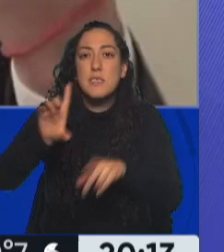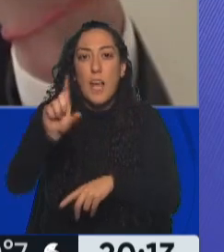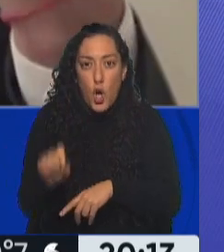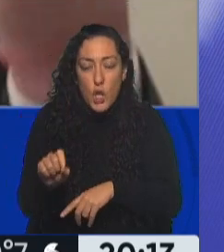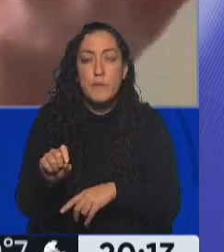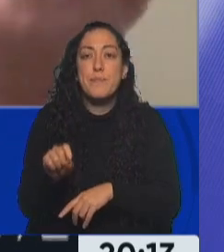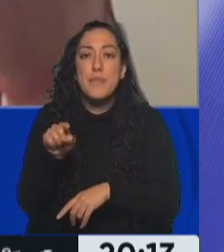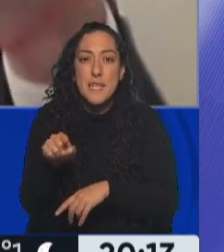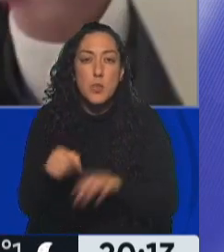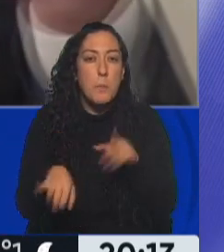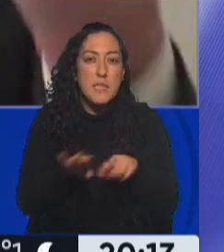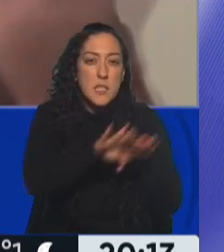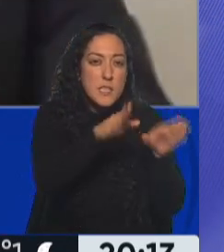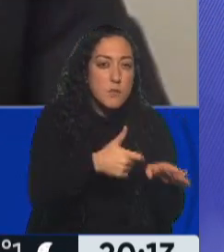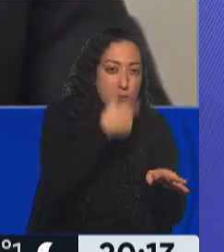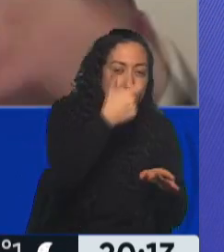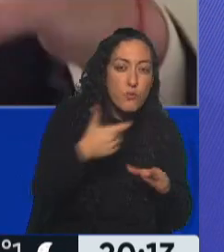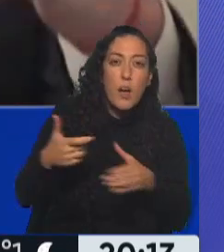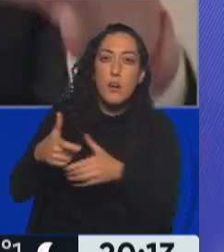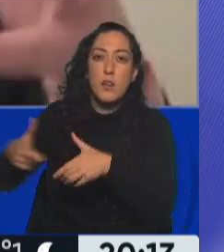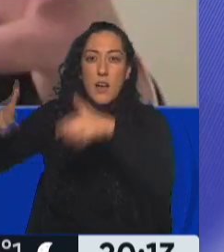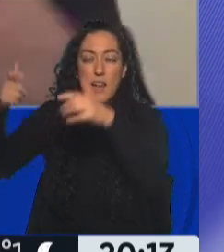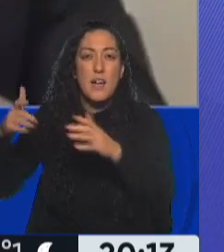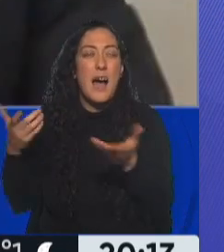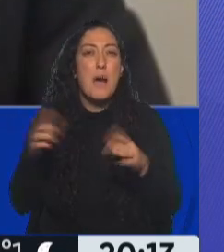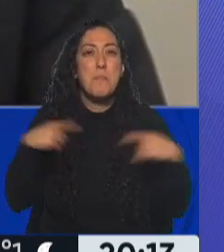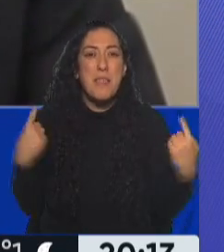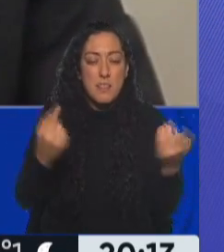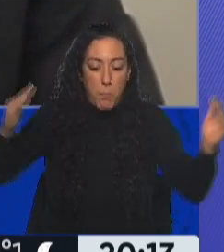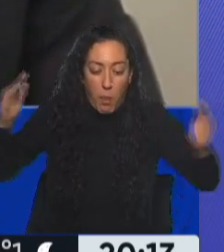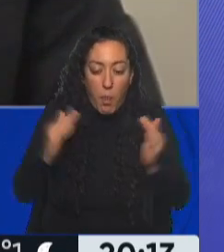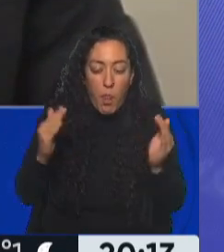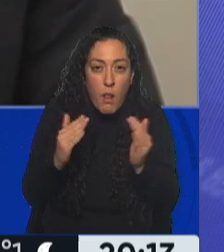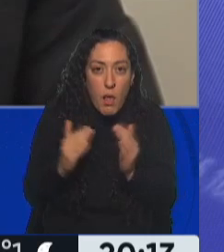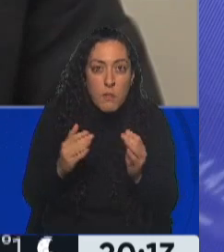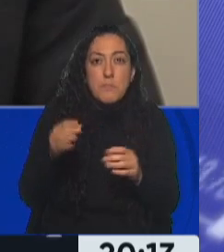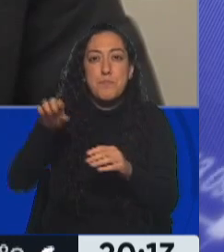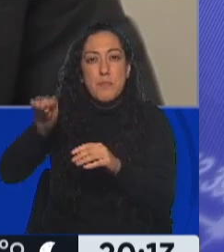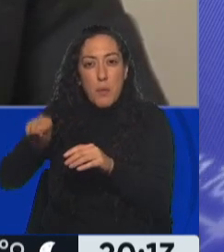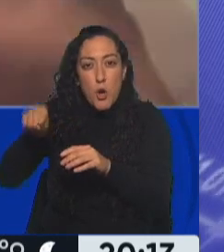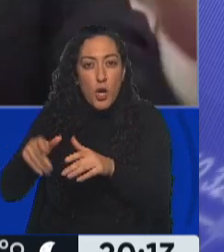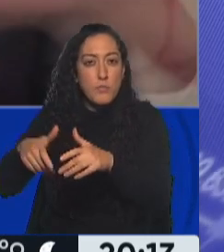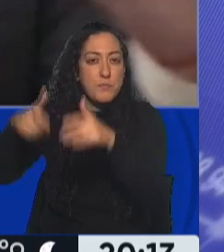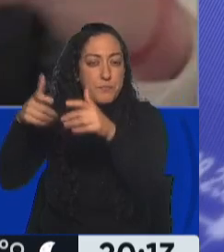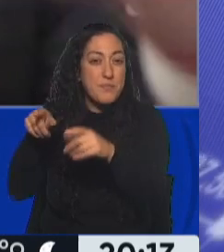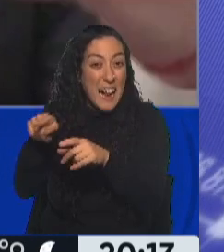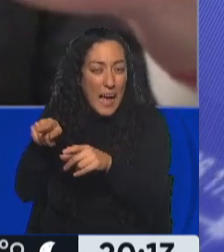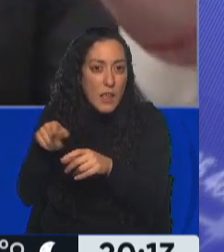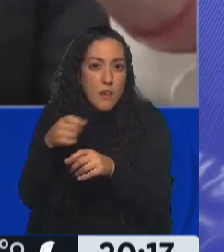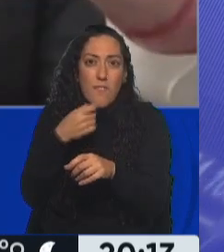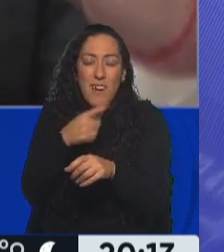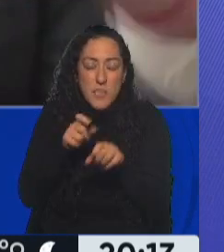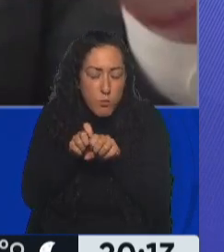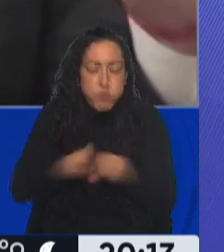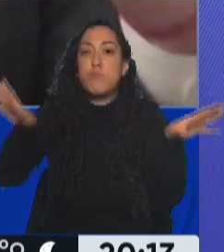veces vinculado a la estufa, al calefón, sobre todo en ambientes chicos, termotanque, en donde puede haber una rápida dispersión del